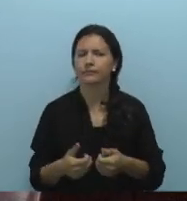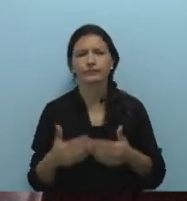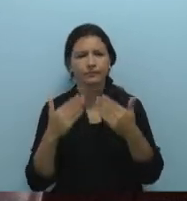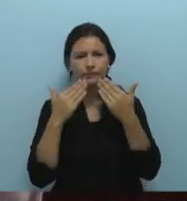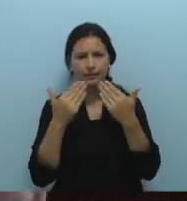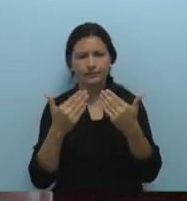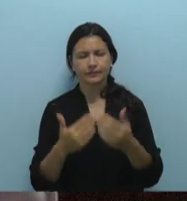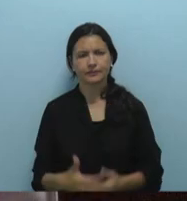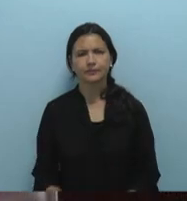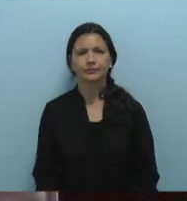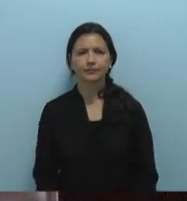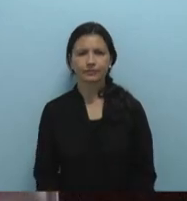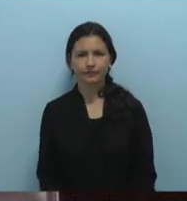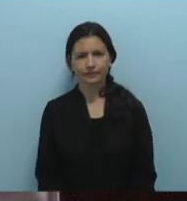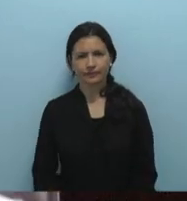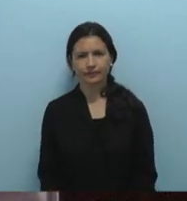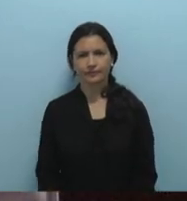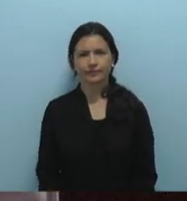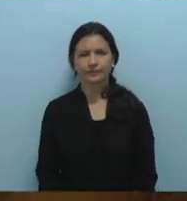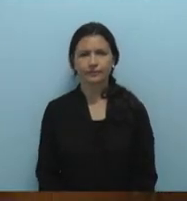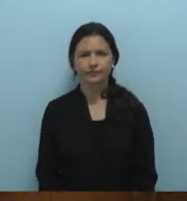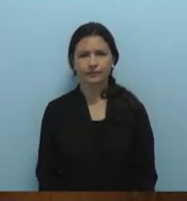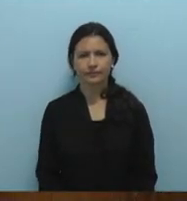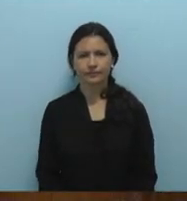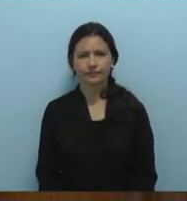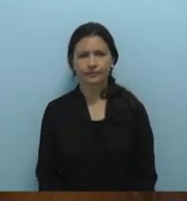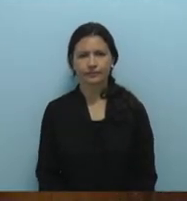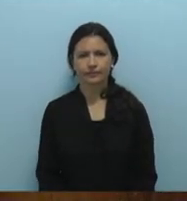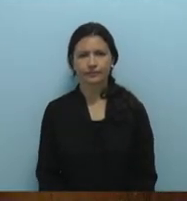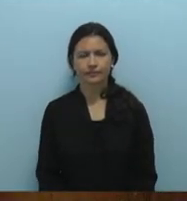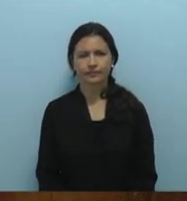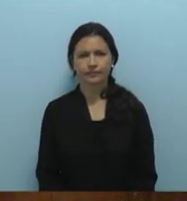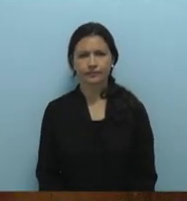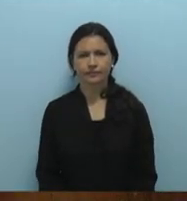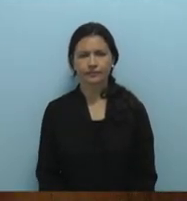Muchas gracias. Gracias, diputada Rodenas. Tiene la palabra la diputada Jimena García.